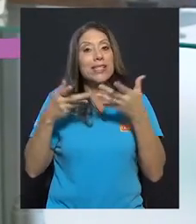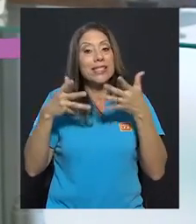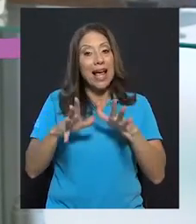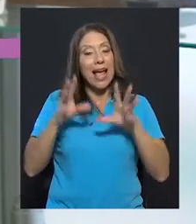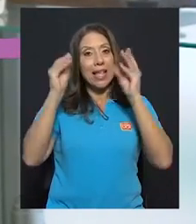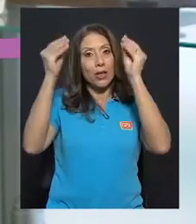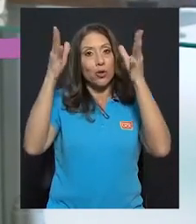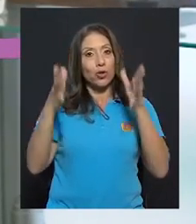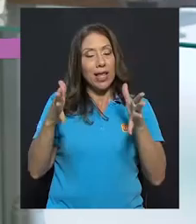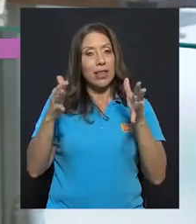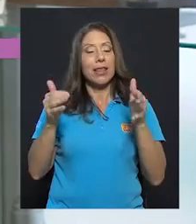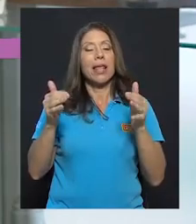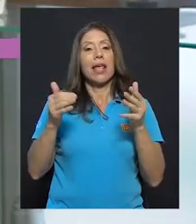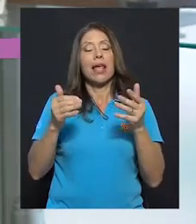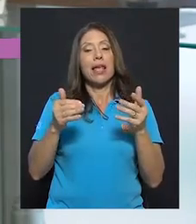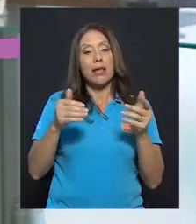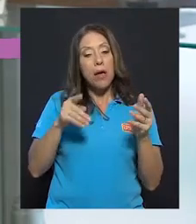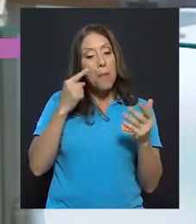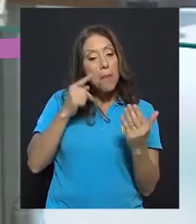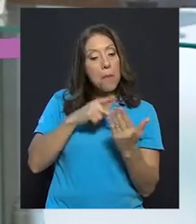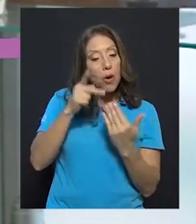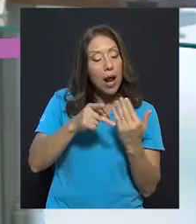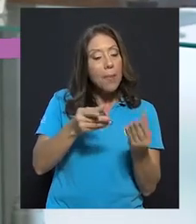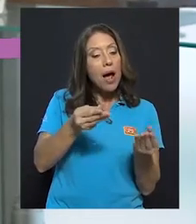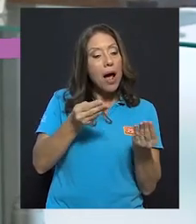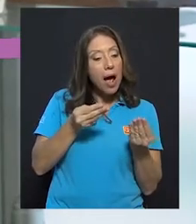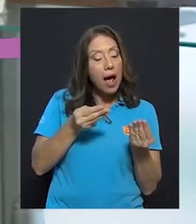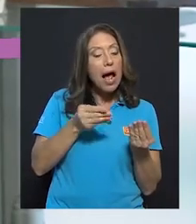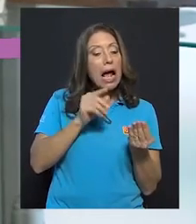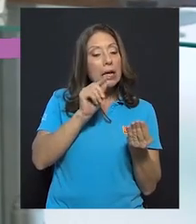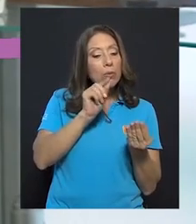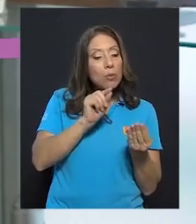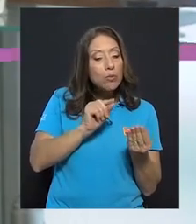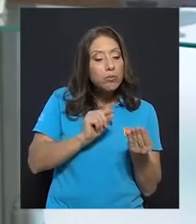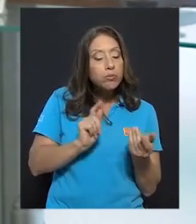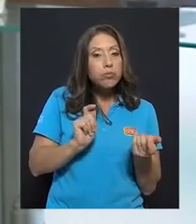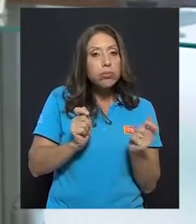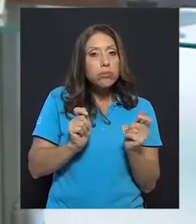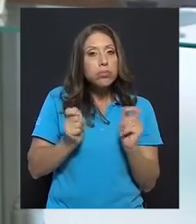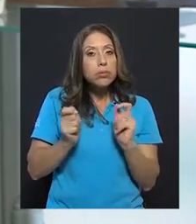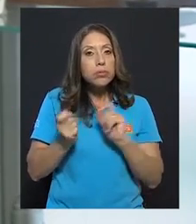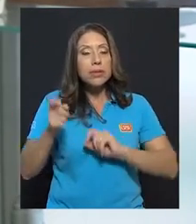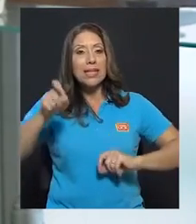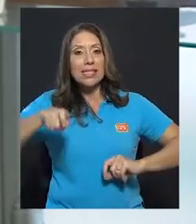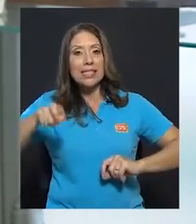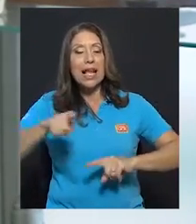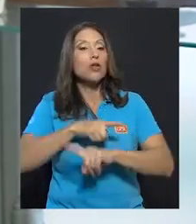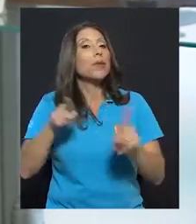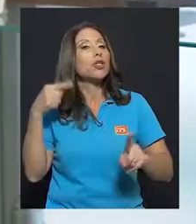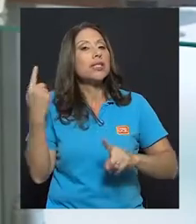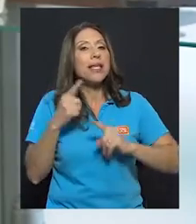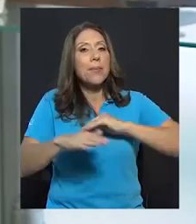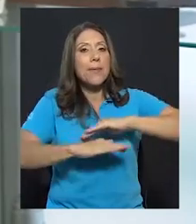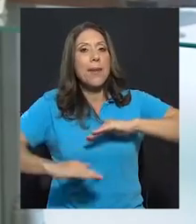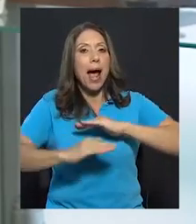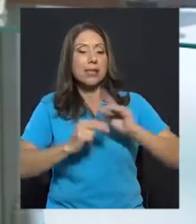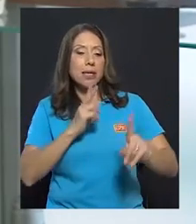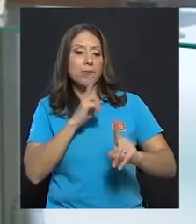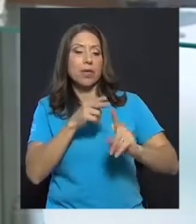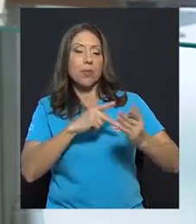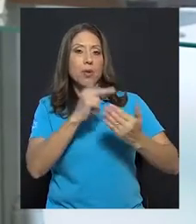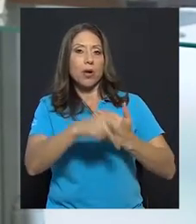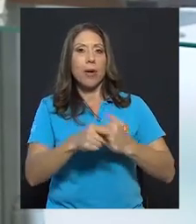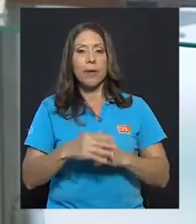a partir de su formación, realiza los ajustes que considere necesarios, pero siempre tomando como base lo que establezca el programa en sí.